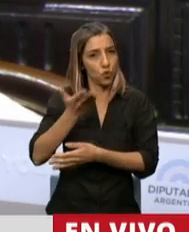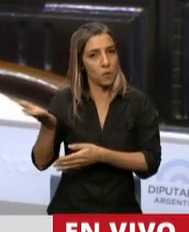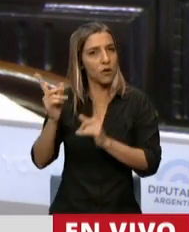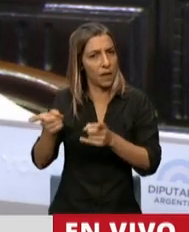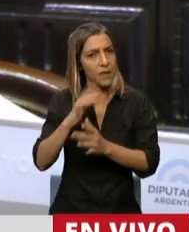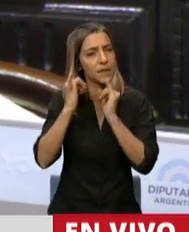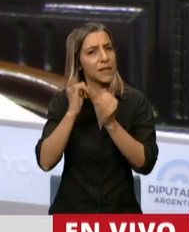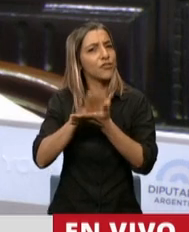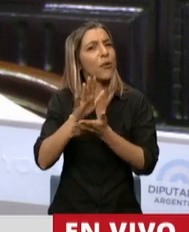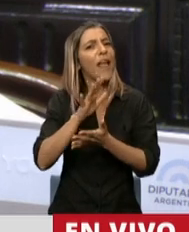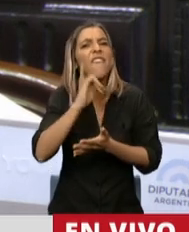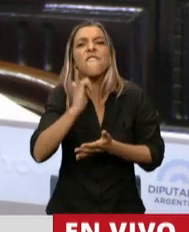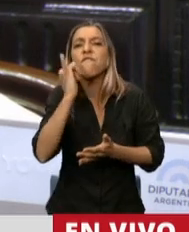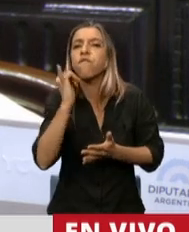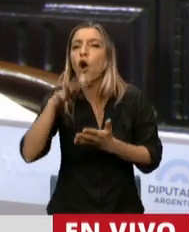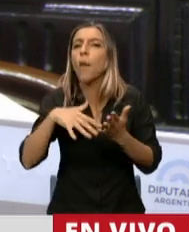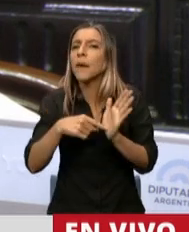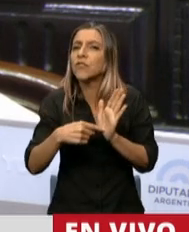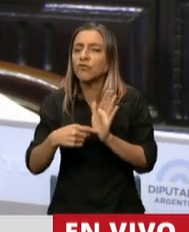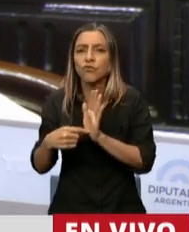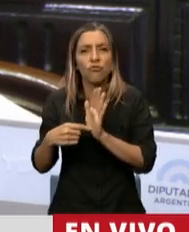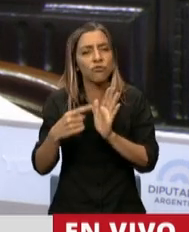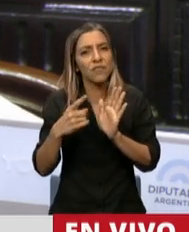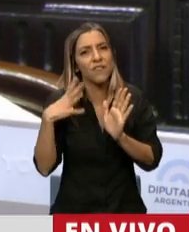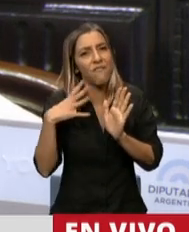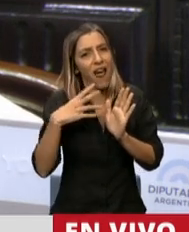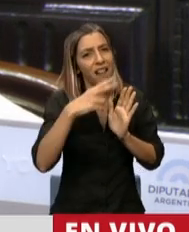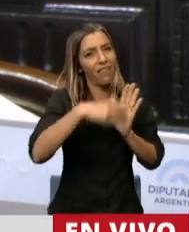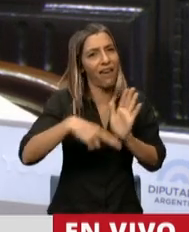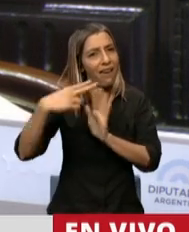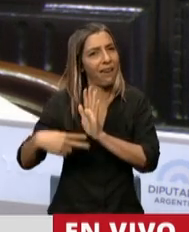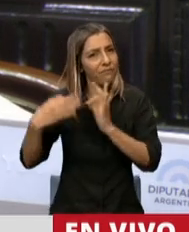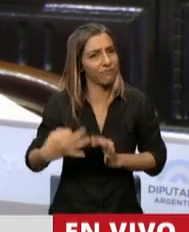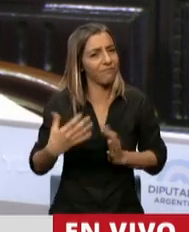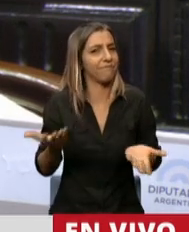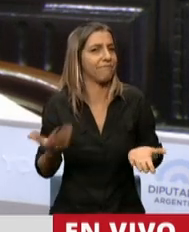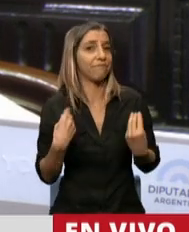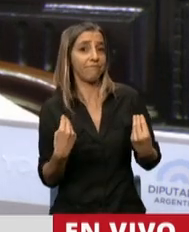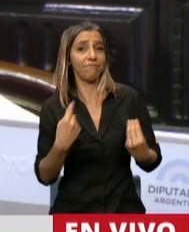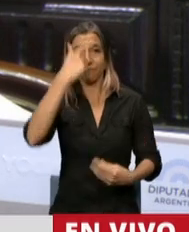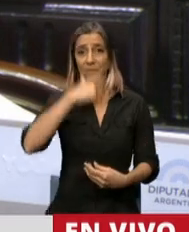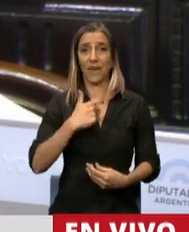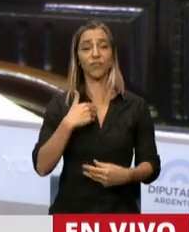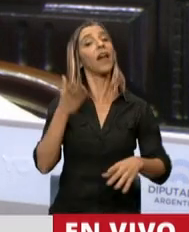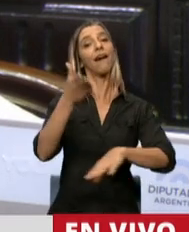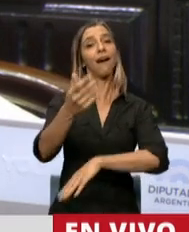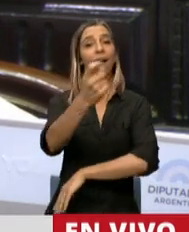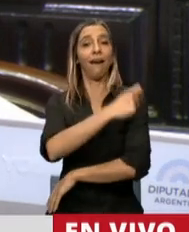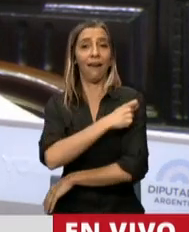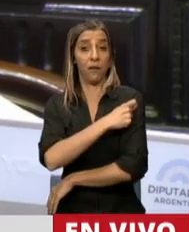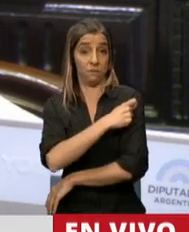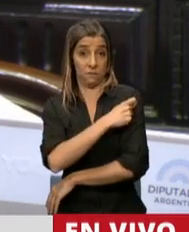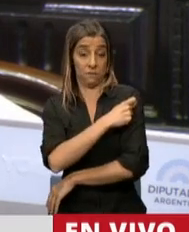Es inadmisible pensar que alguien se puede estar dando una vacuna sin saber cuál es la